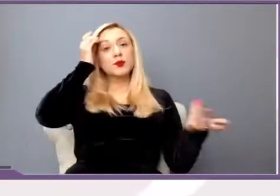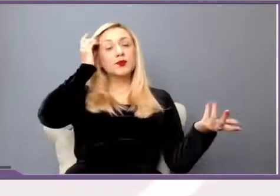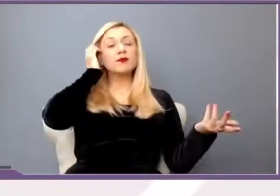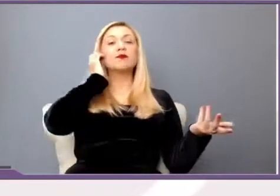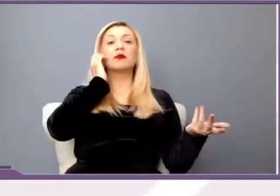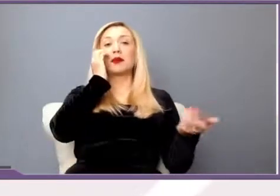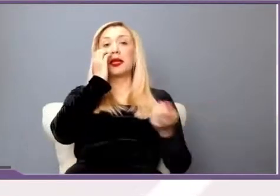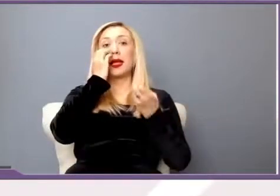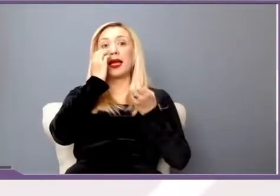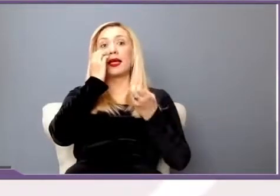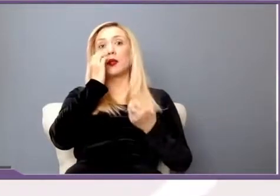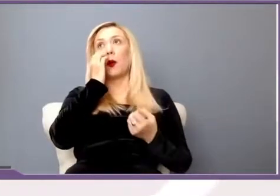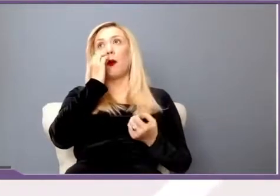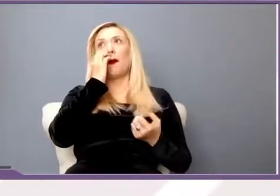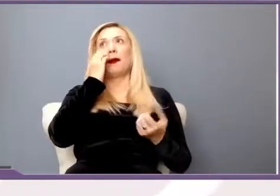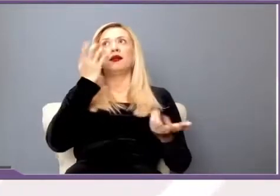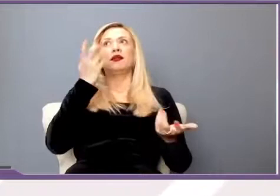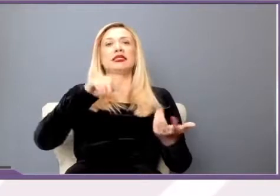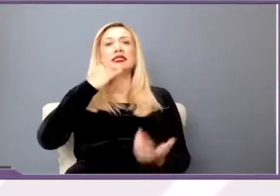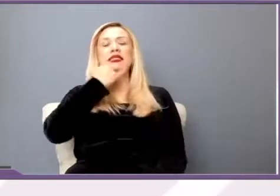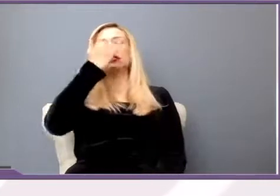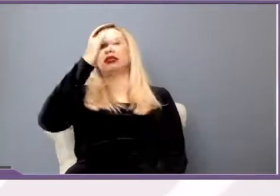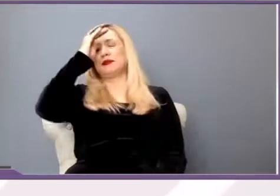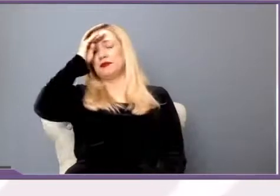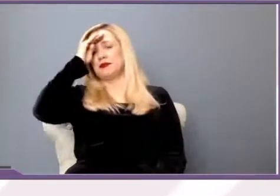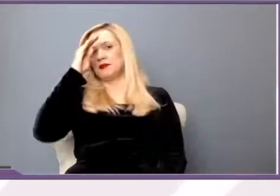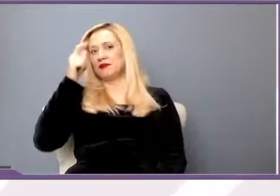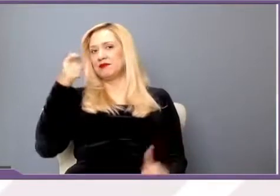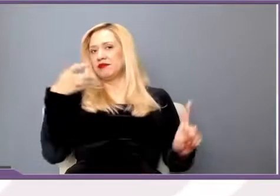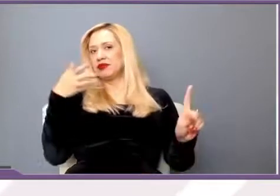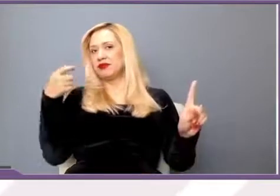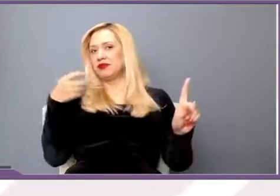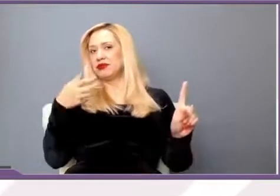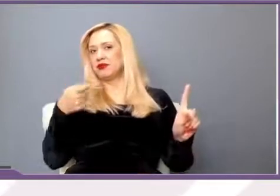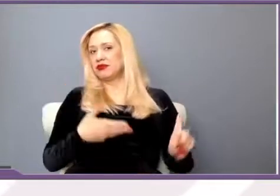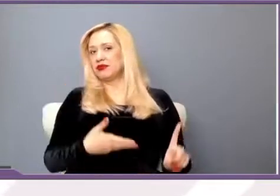que justo tiene que ver con prejuicios.